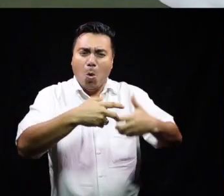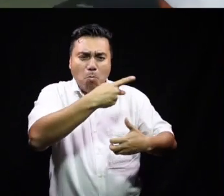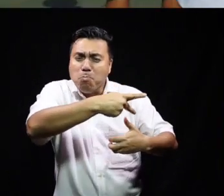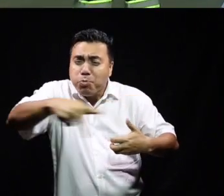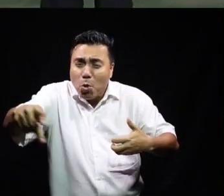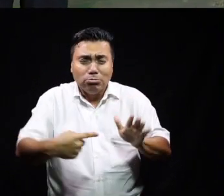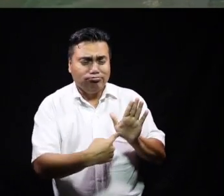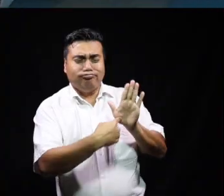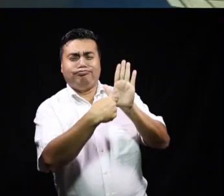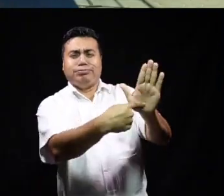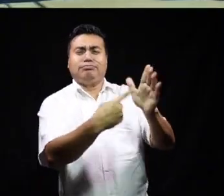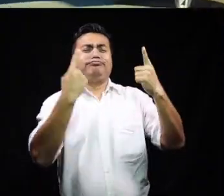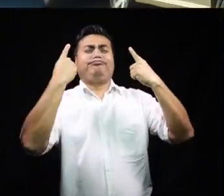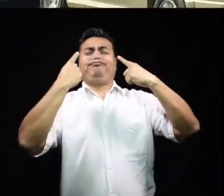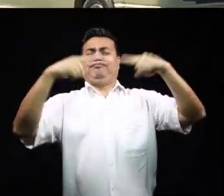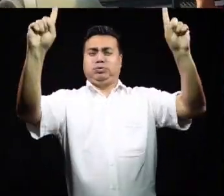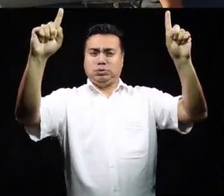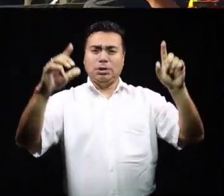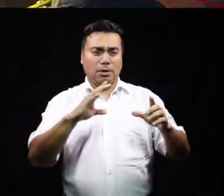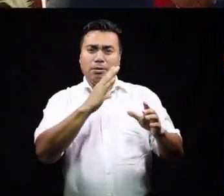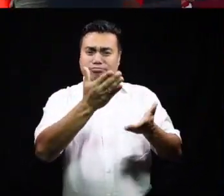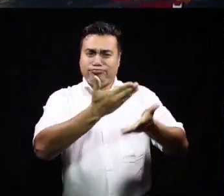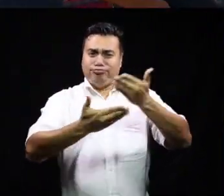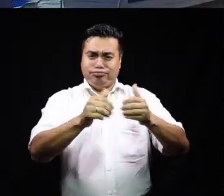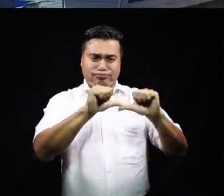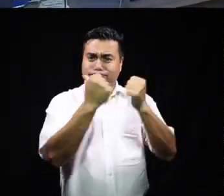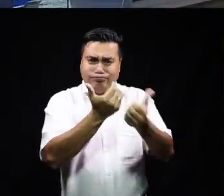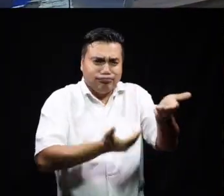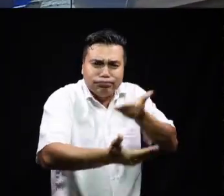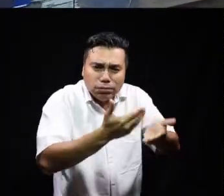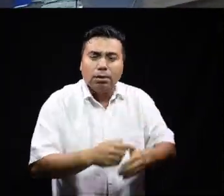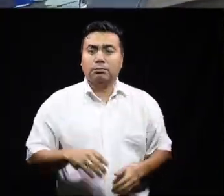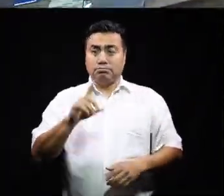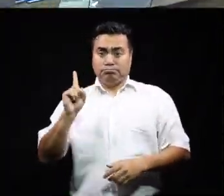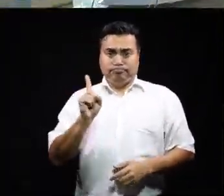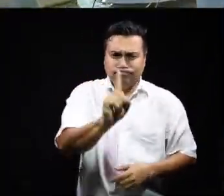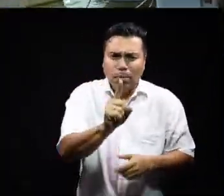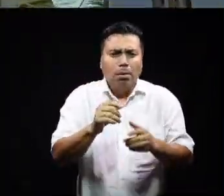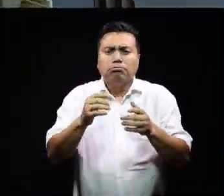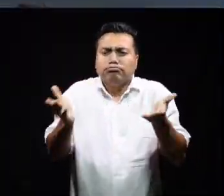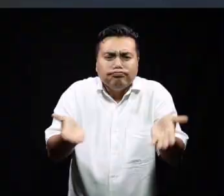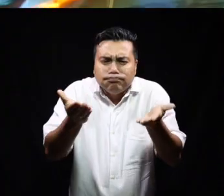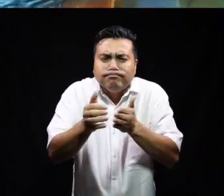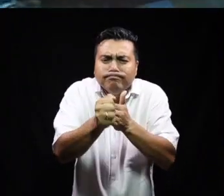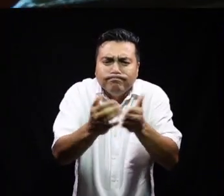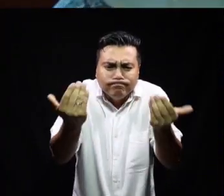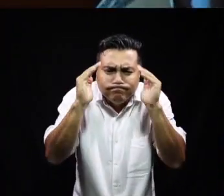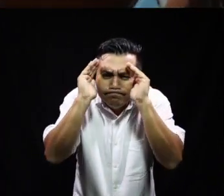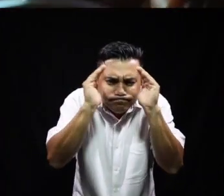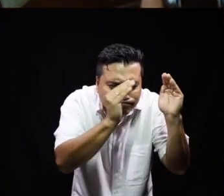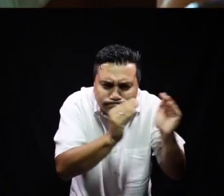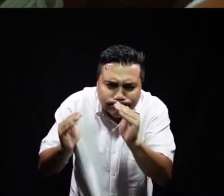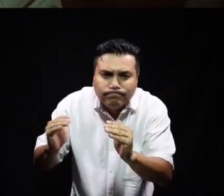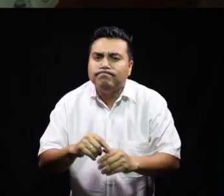cooperativa. Le rogamos a nuestros pasajeros prestar atención a las siguientes indicaciones.